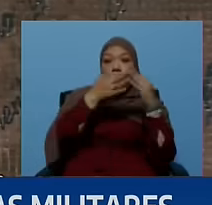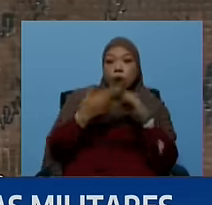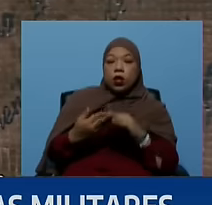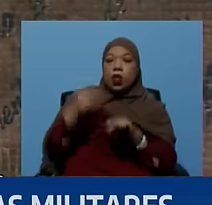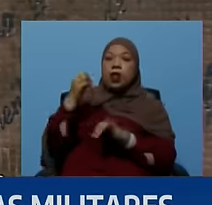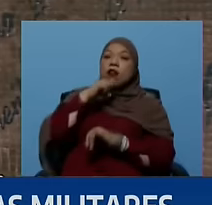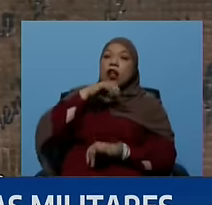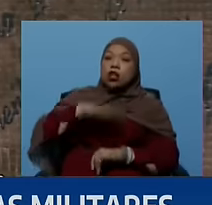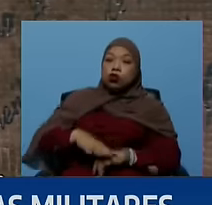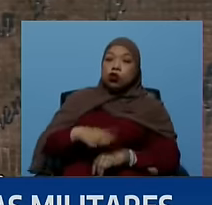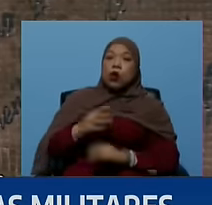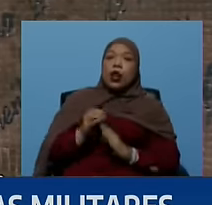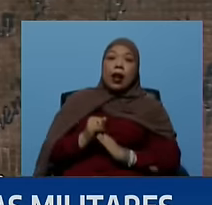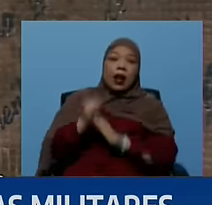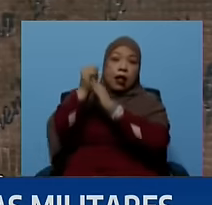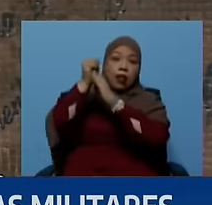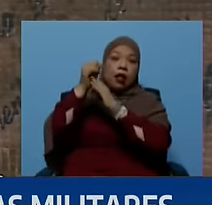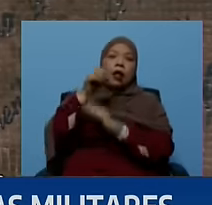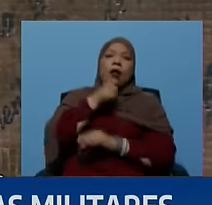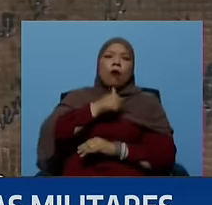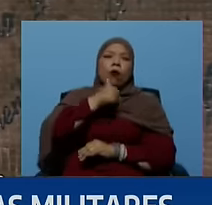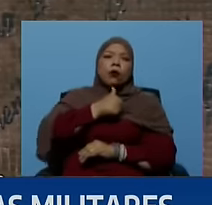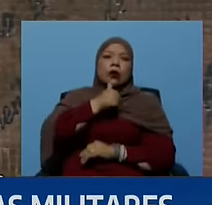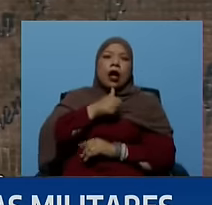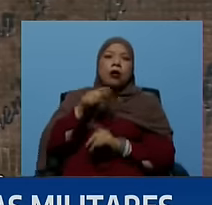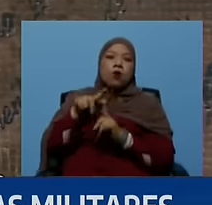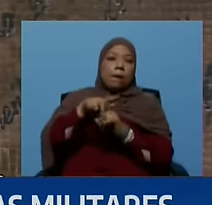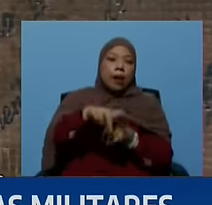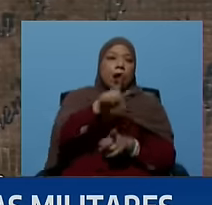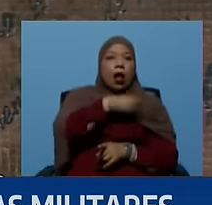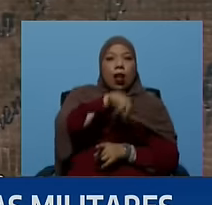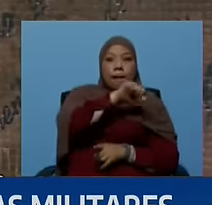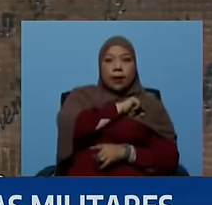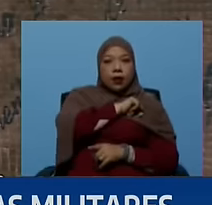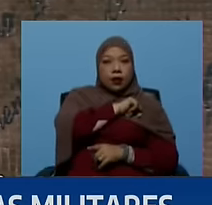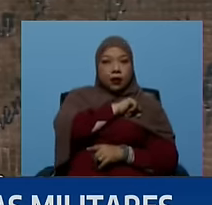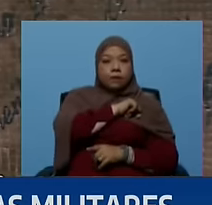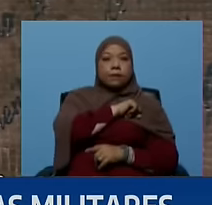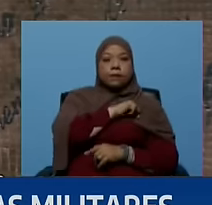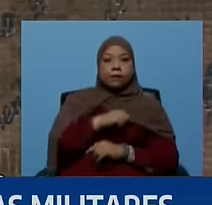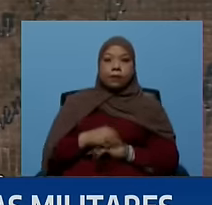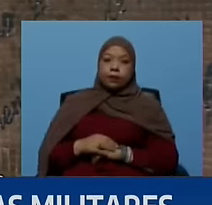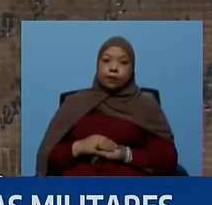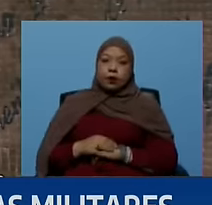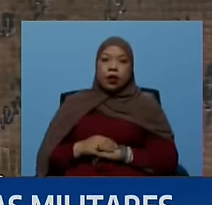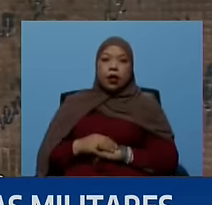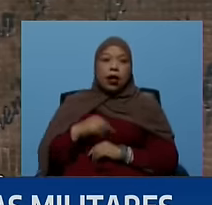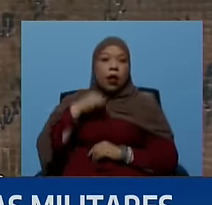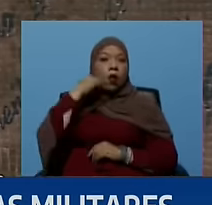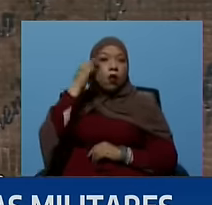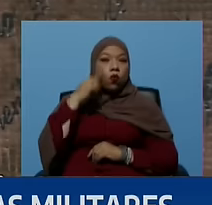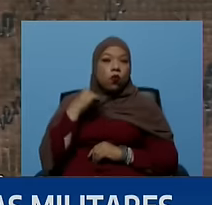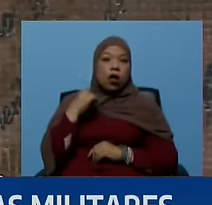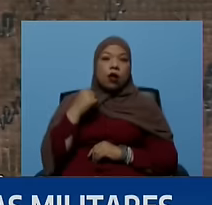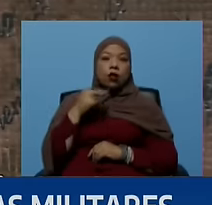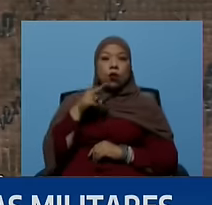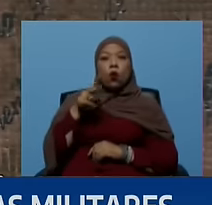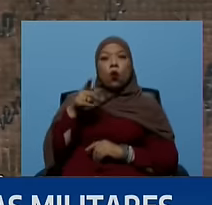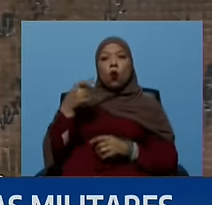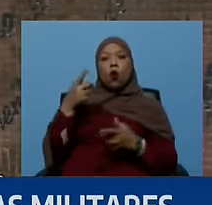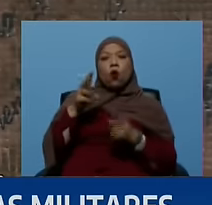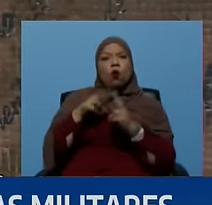desde Esos grandes caciques que resistieron desde el negro andresote el negro Miguel